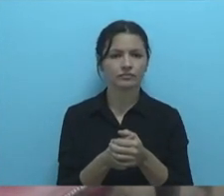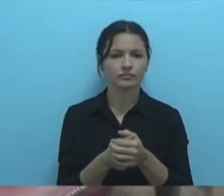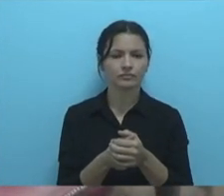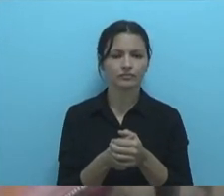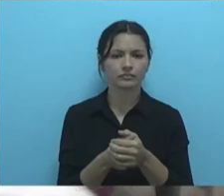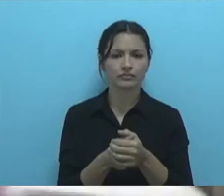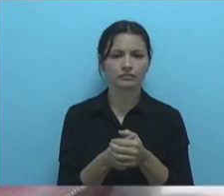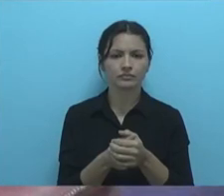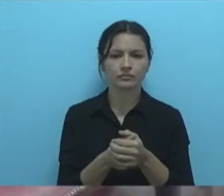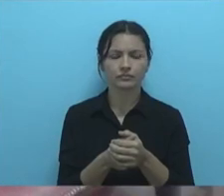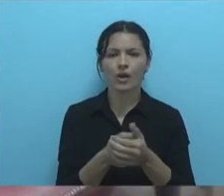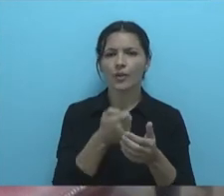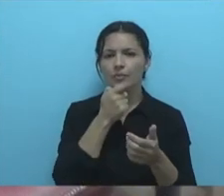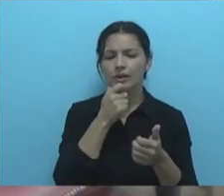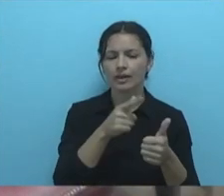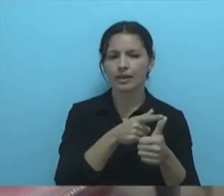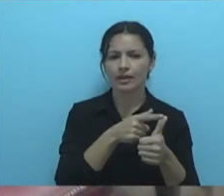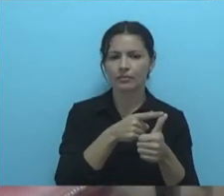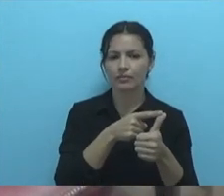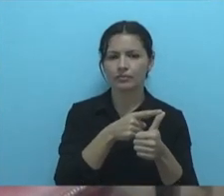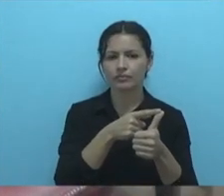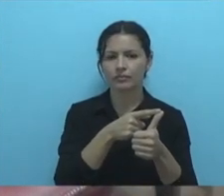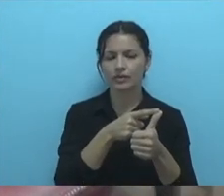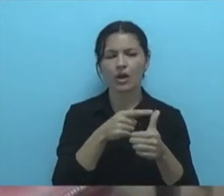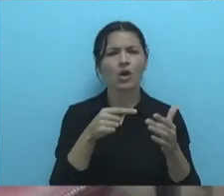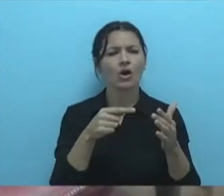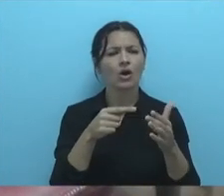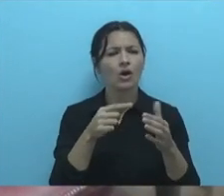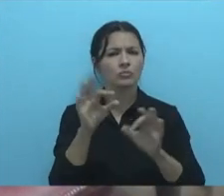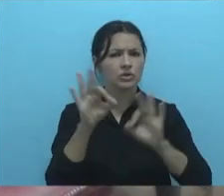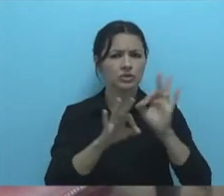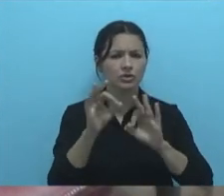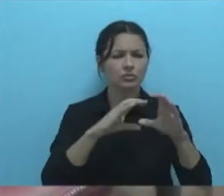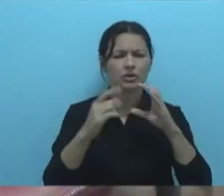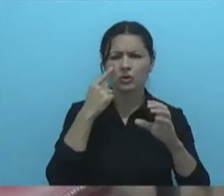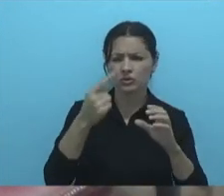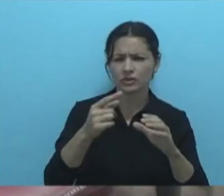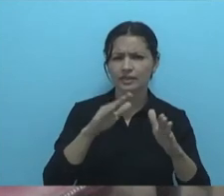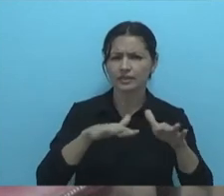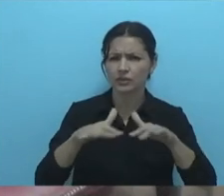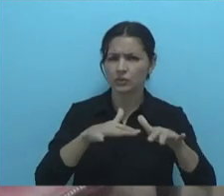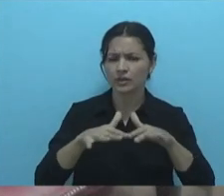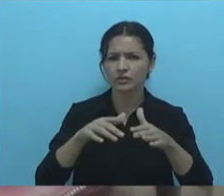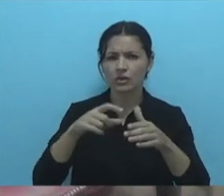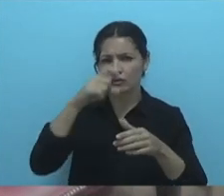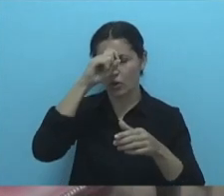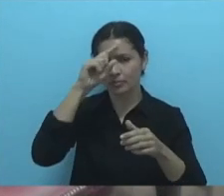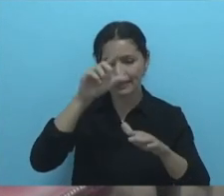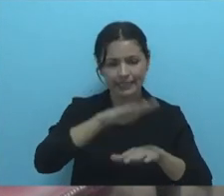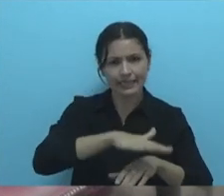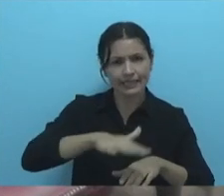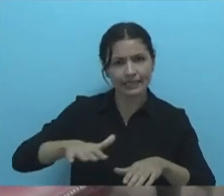situaciones edilicia del hospital de niños de la provincia de la ciudad de Santa Fe proyecto comunicación que tiene que ver con el hospital